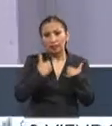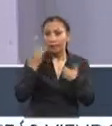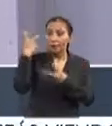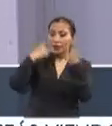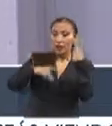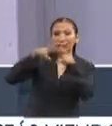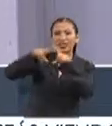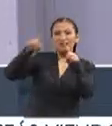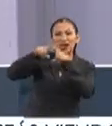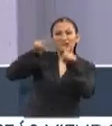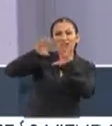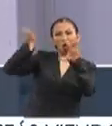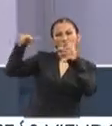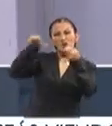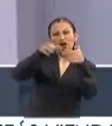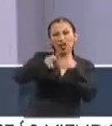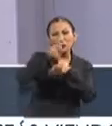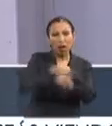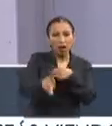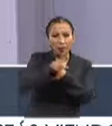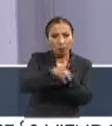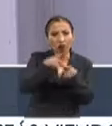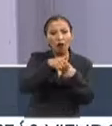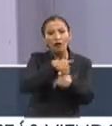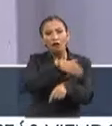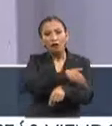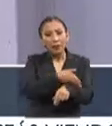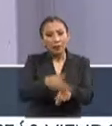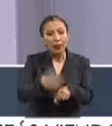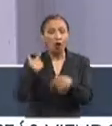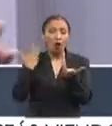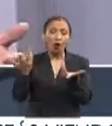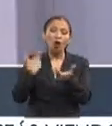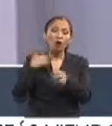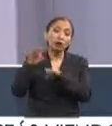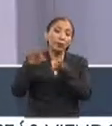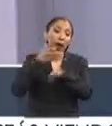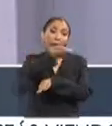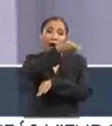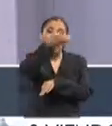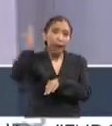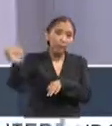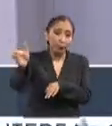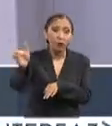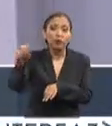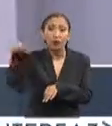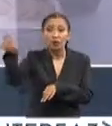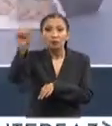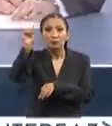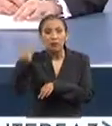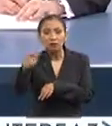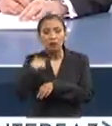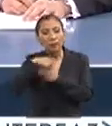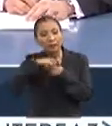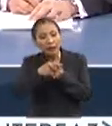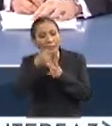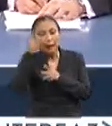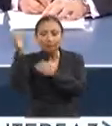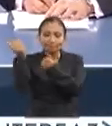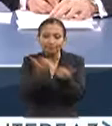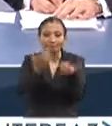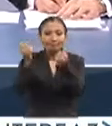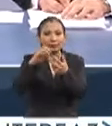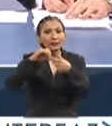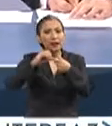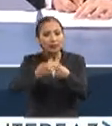vienen de comunidades rurales, de familias que se dedican al campo, exactamente, y son ellos mismos los que comienzan a traer